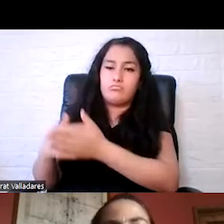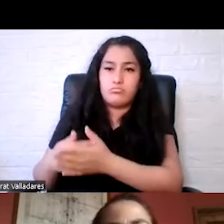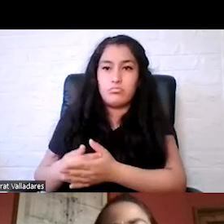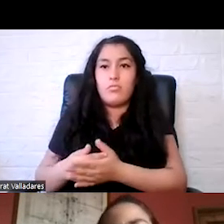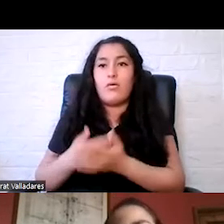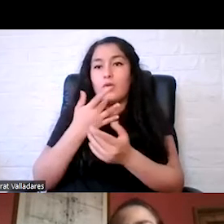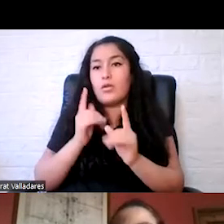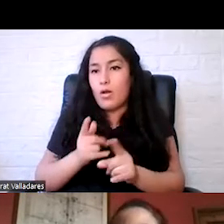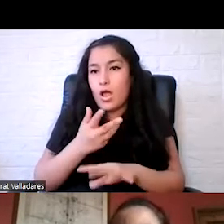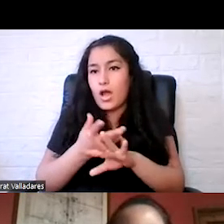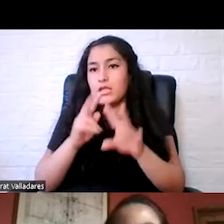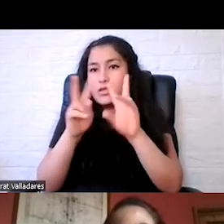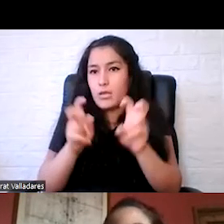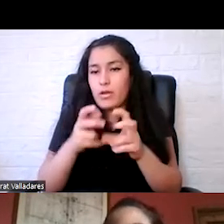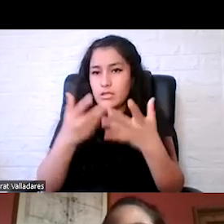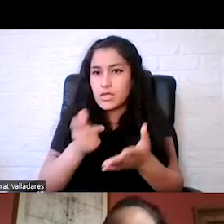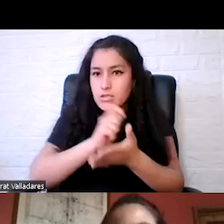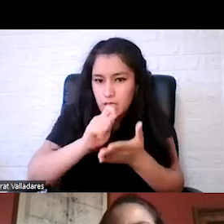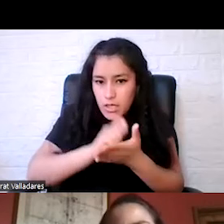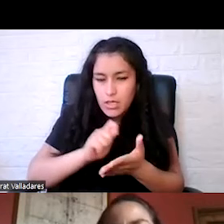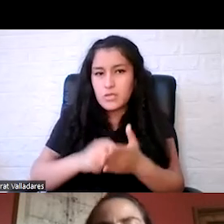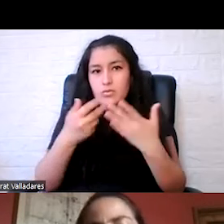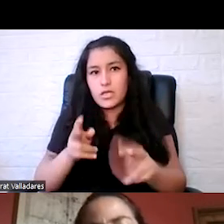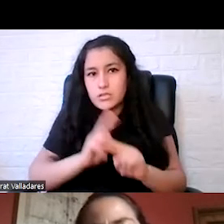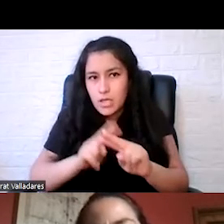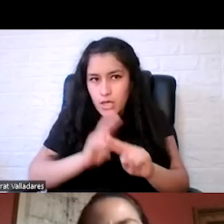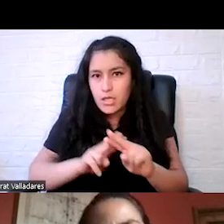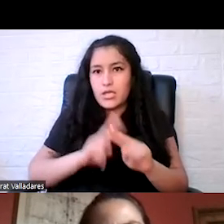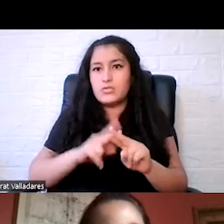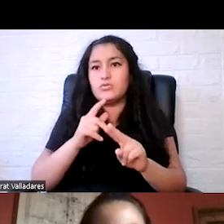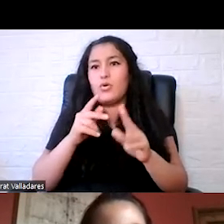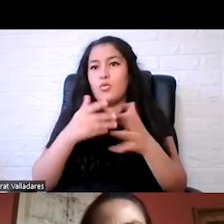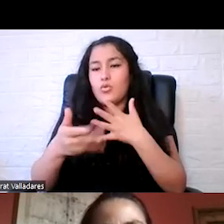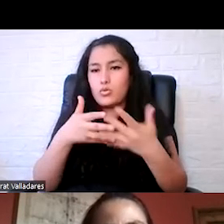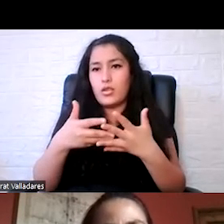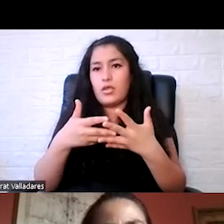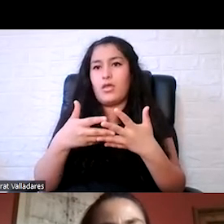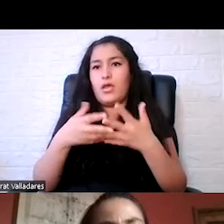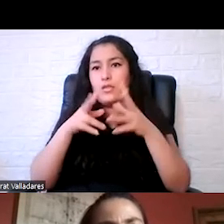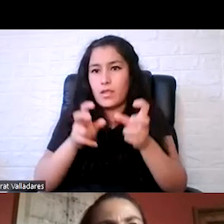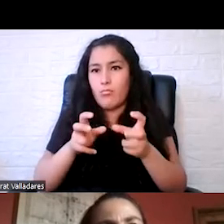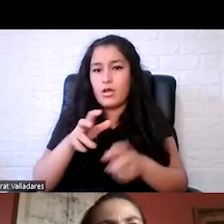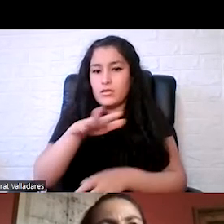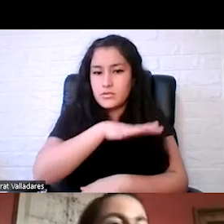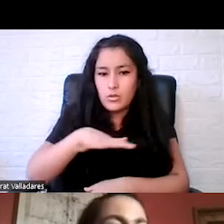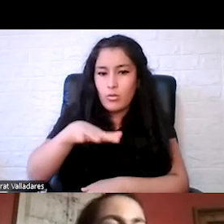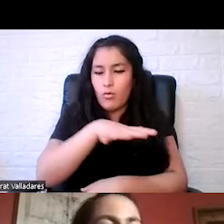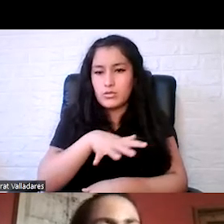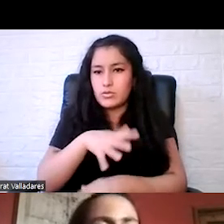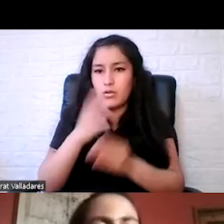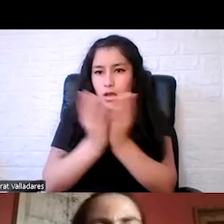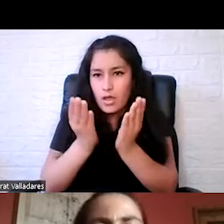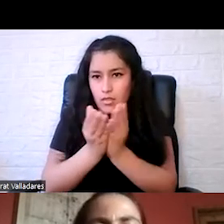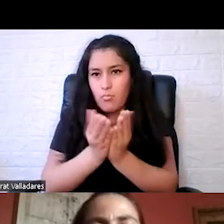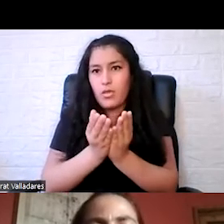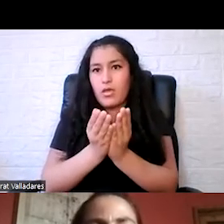cuando hay temas que, sobre los que se ha escrito y sobre lo que se ha producido en un campo disciplinar, y hay otros que van